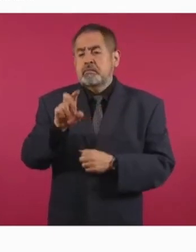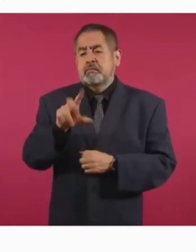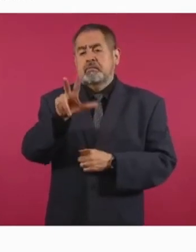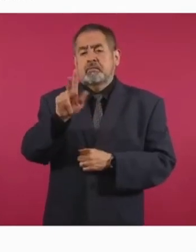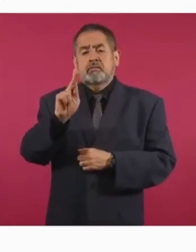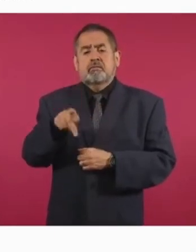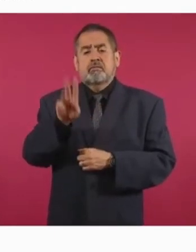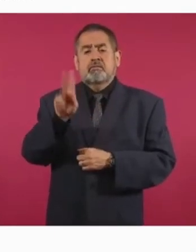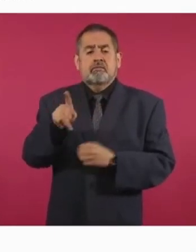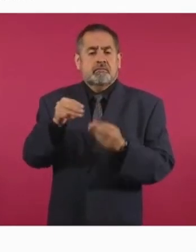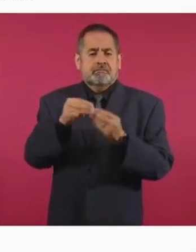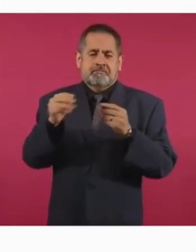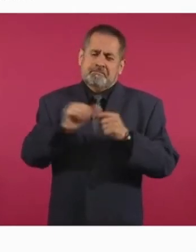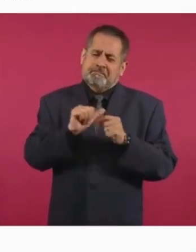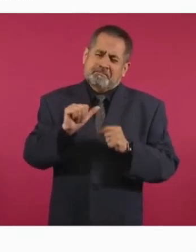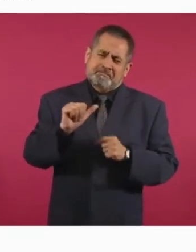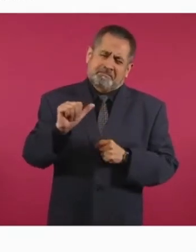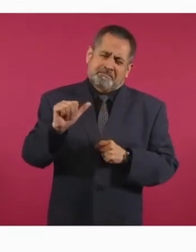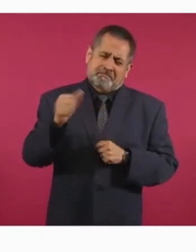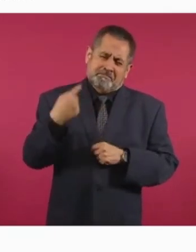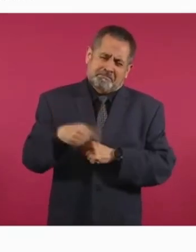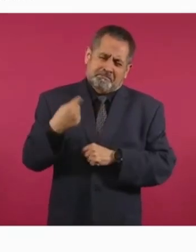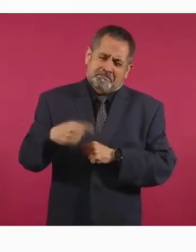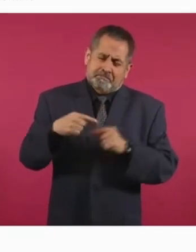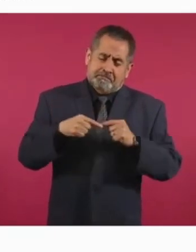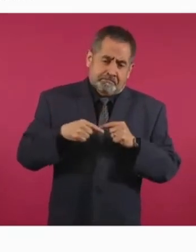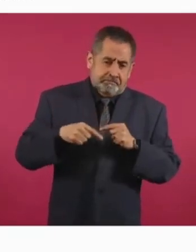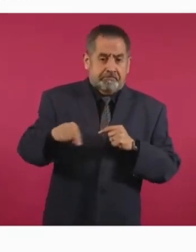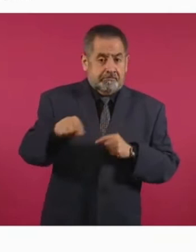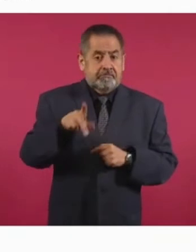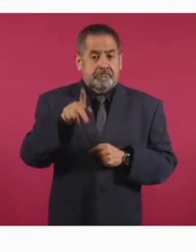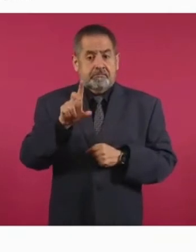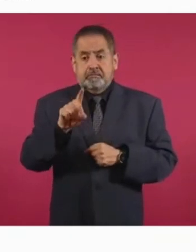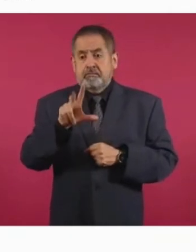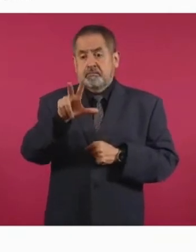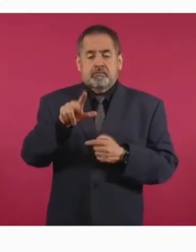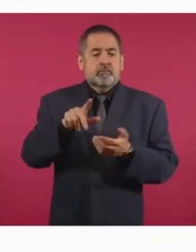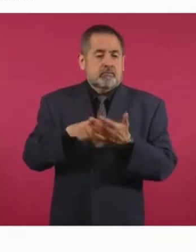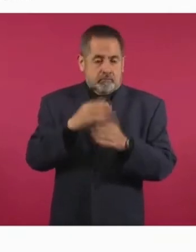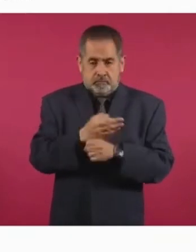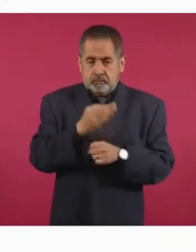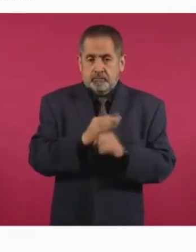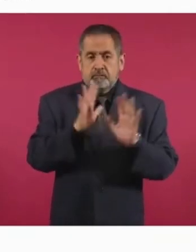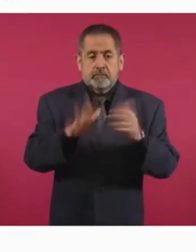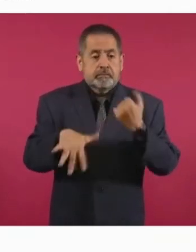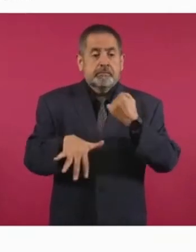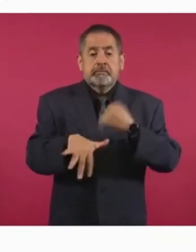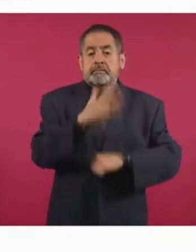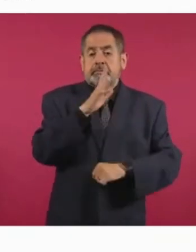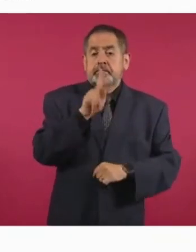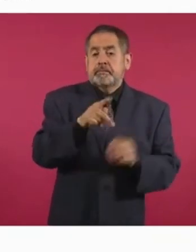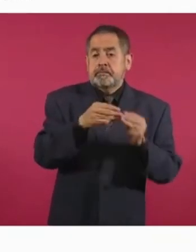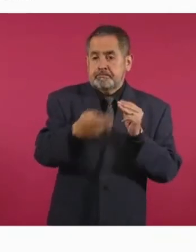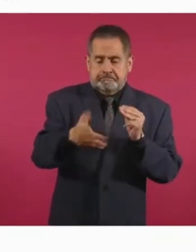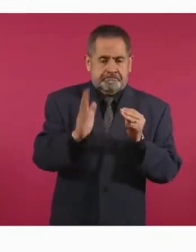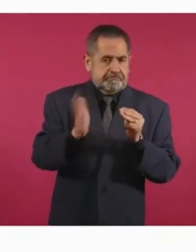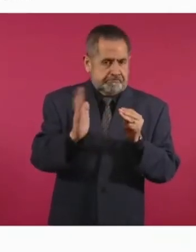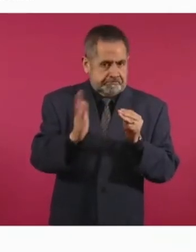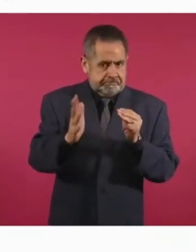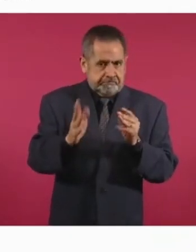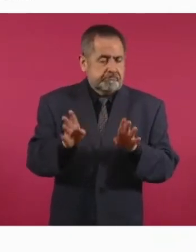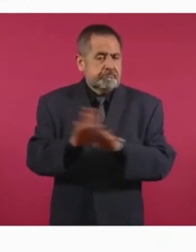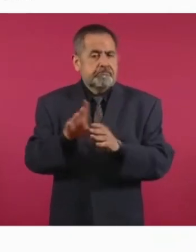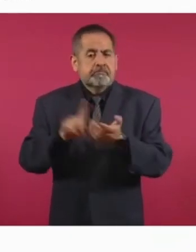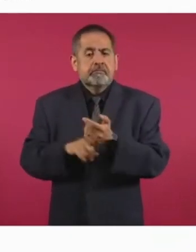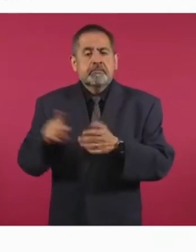38 kilómetros de longitud en total. Esta obra, hoy en día ya en operación hay 15 kilómetros de esta misma. Lo que está